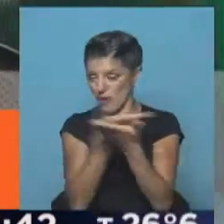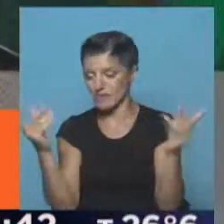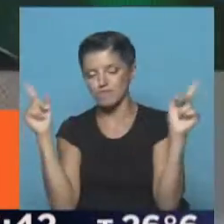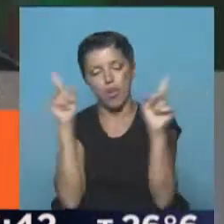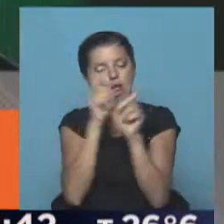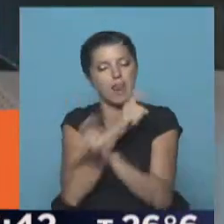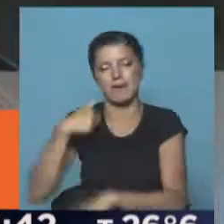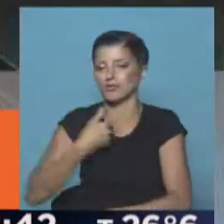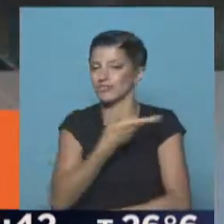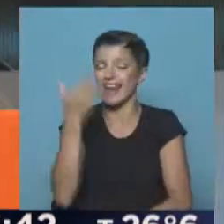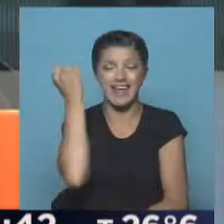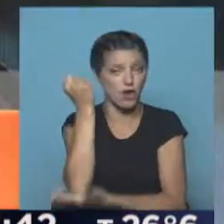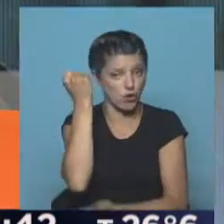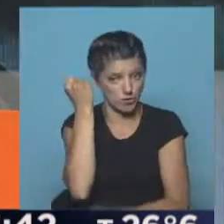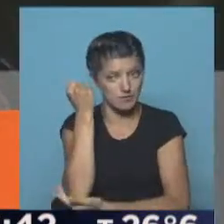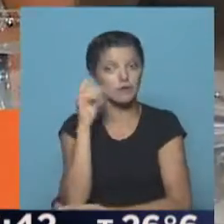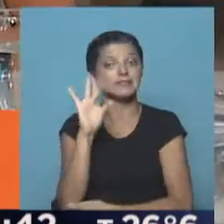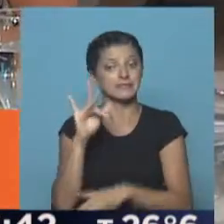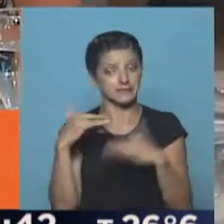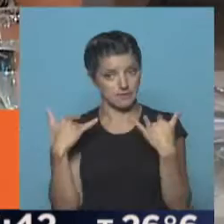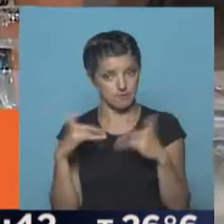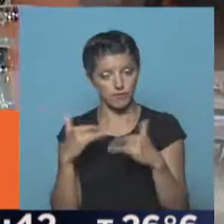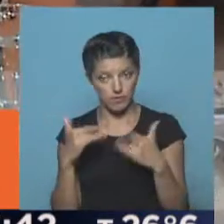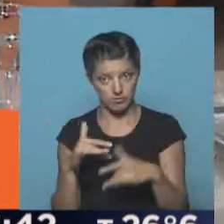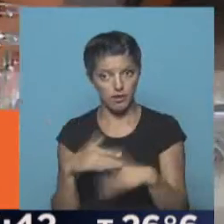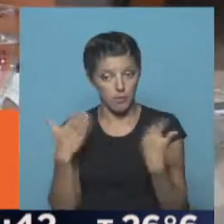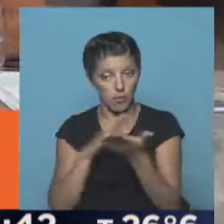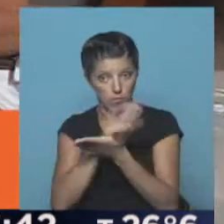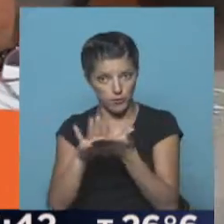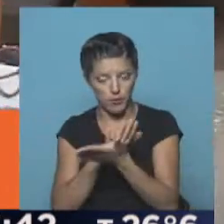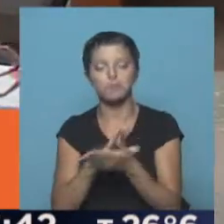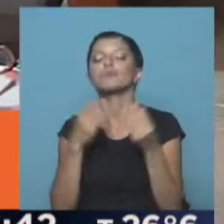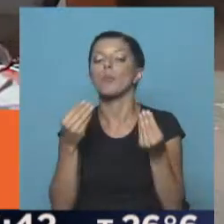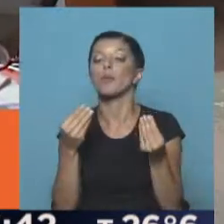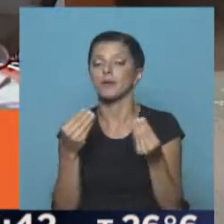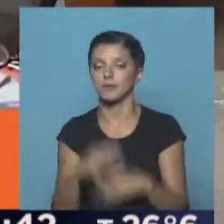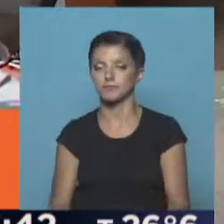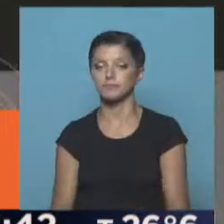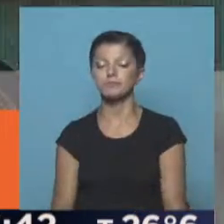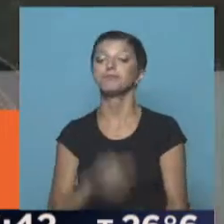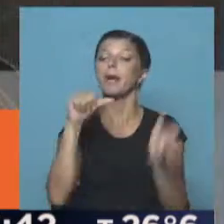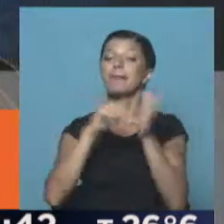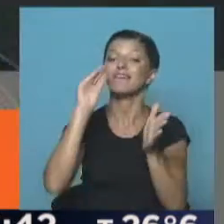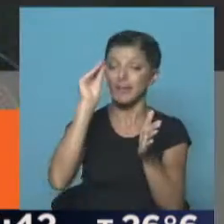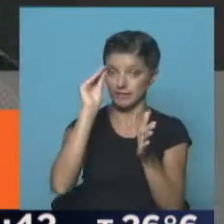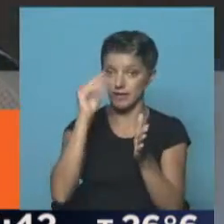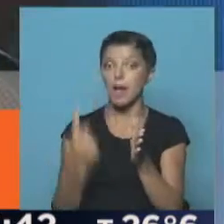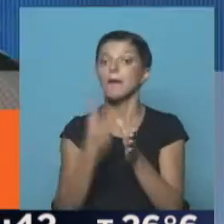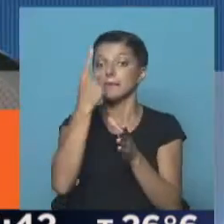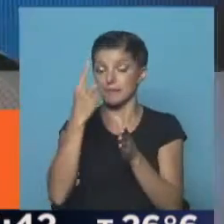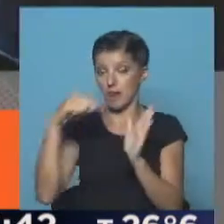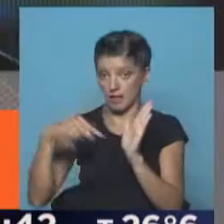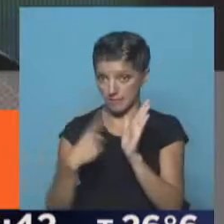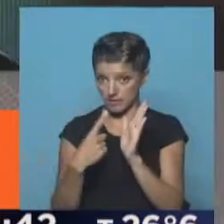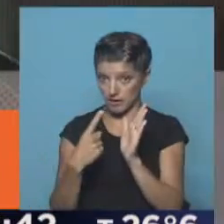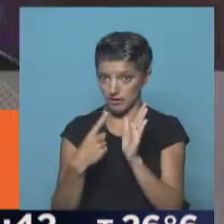social, económica muy complicada para atacar, porque, por ejemplo, en Brasil, el primer comando de la capital, que son de